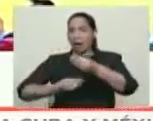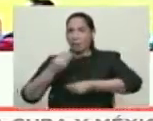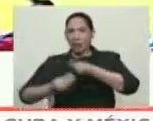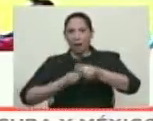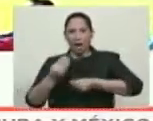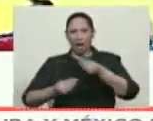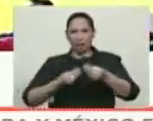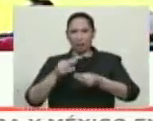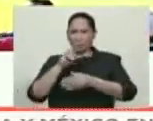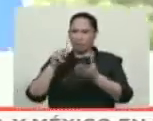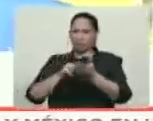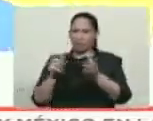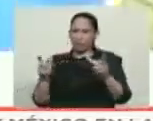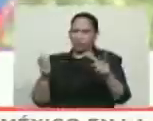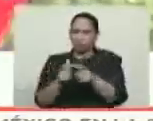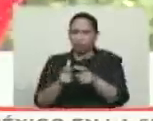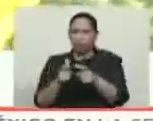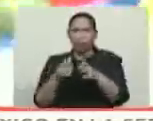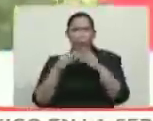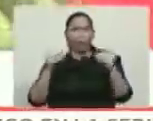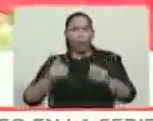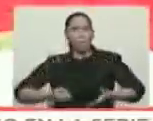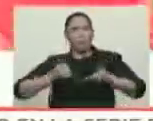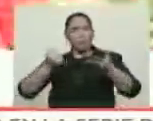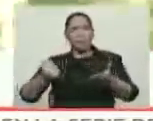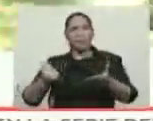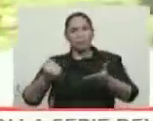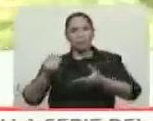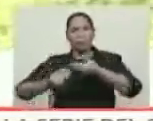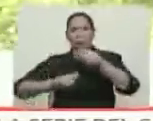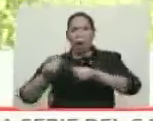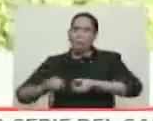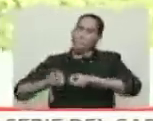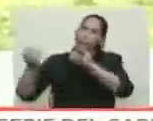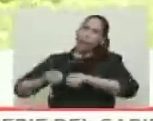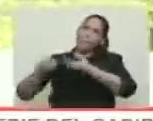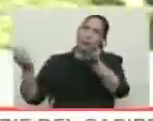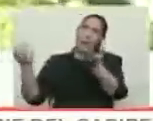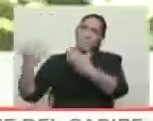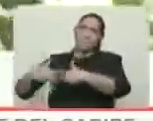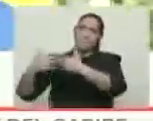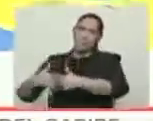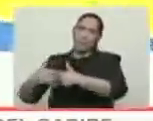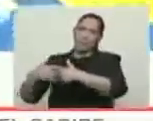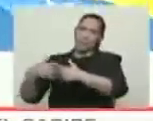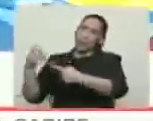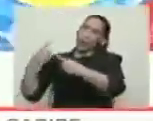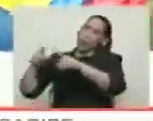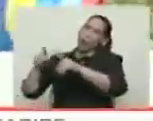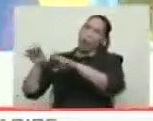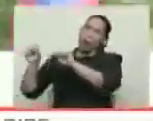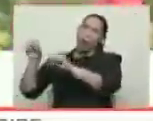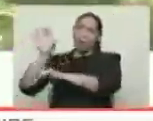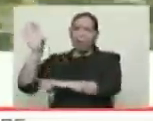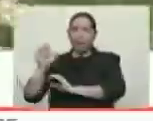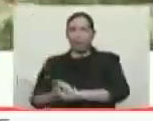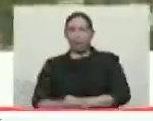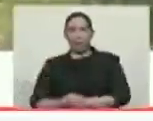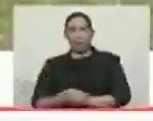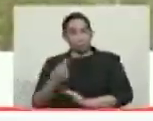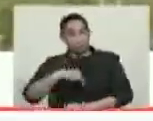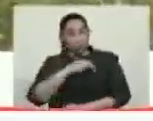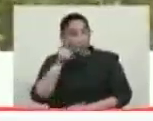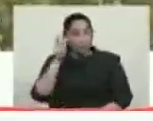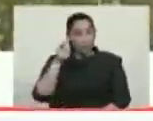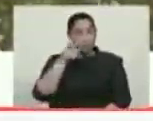chucuta porque todos los beneficios eran para las empresas transnacionales y nuestro pueblo cargaba con las pesadas